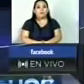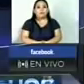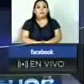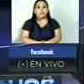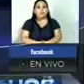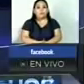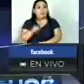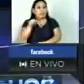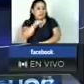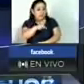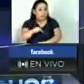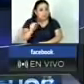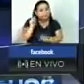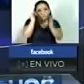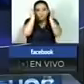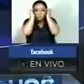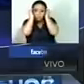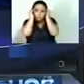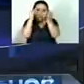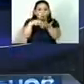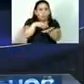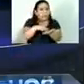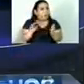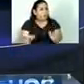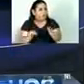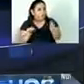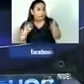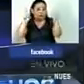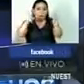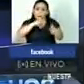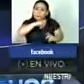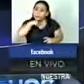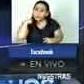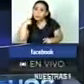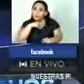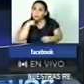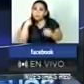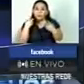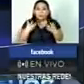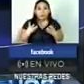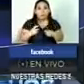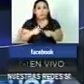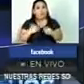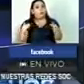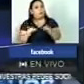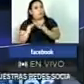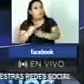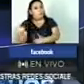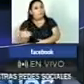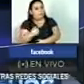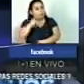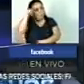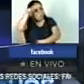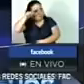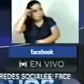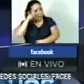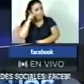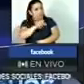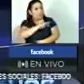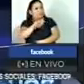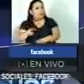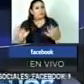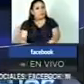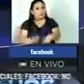Y preocupada se muestra la población por el repunte de homicidios. Analistas también hacen una valoración de la